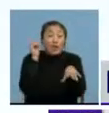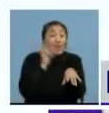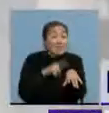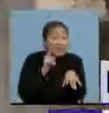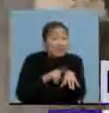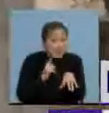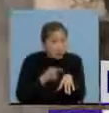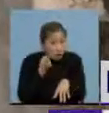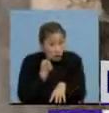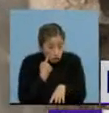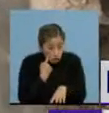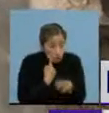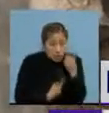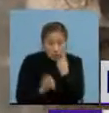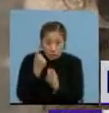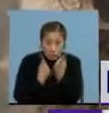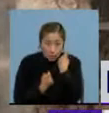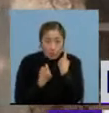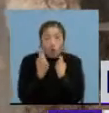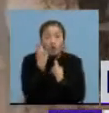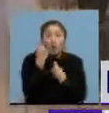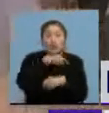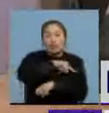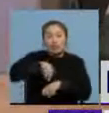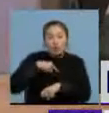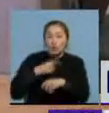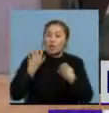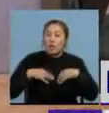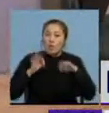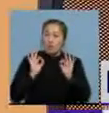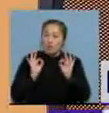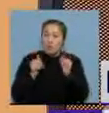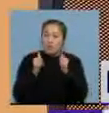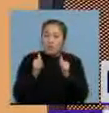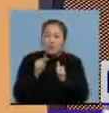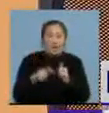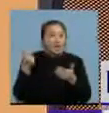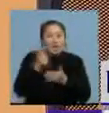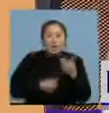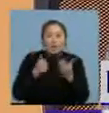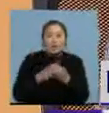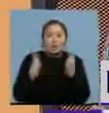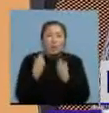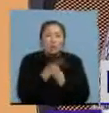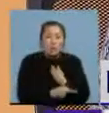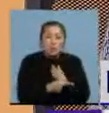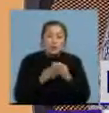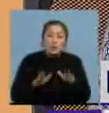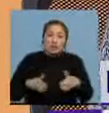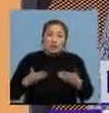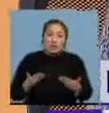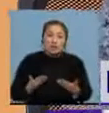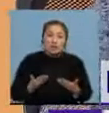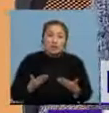nosotros controlamos que debe resolver que son dos horas y lo están cumpliendo con todo el esfuerzo que se puede hacer así que